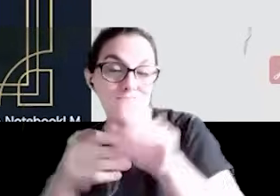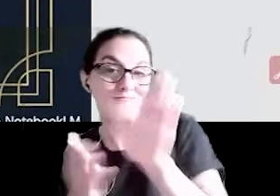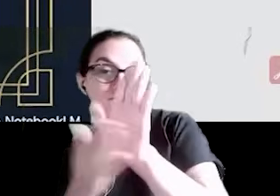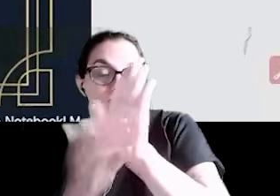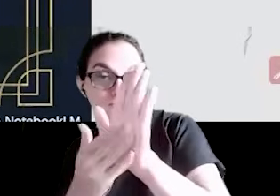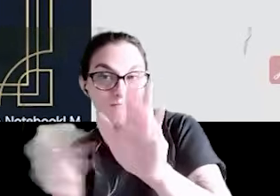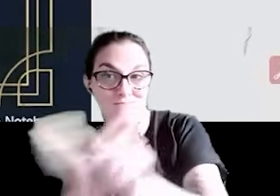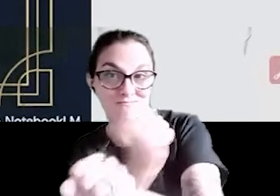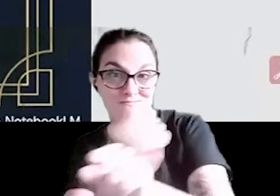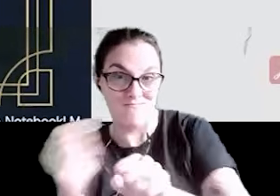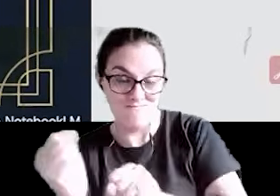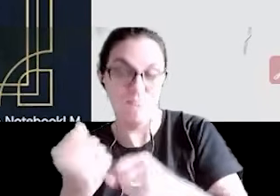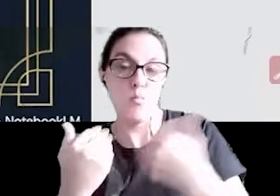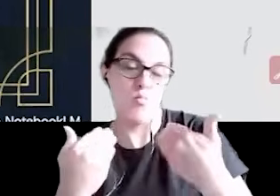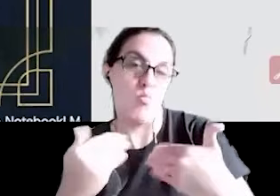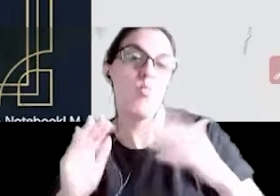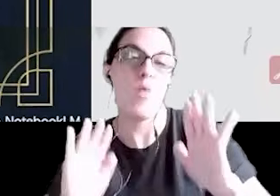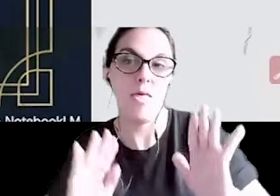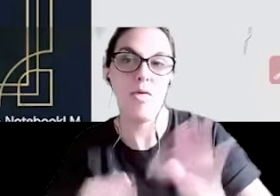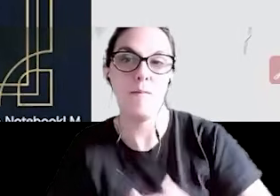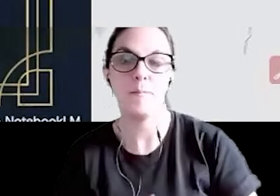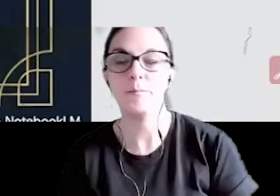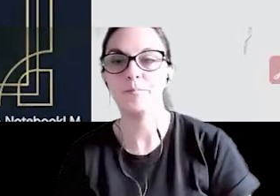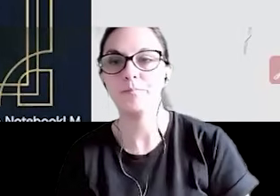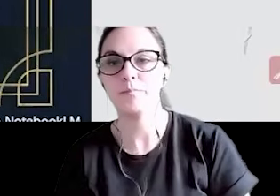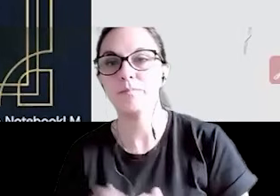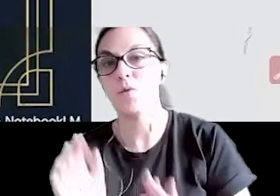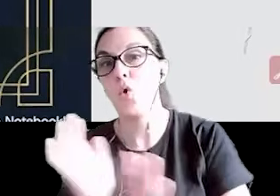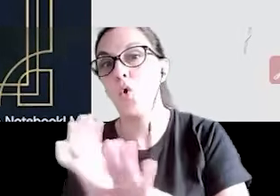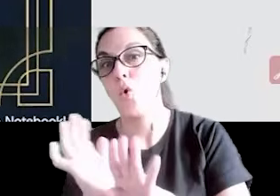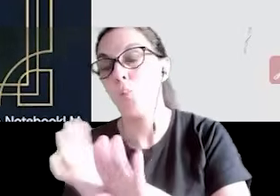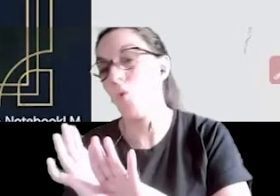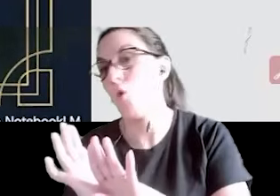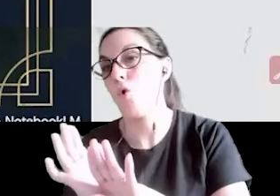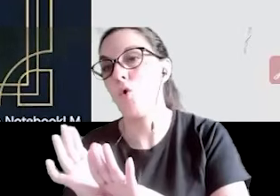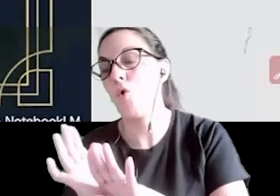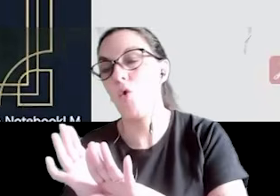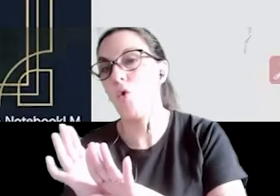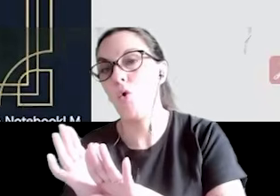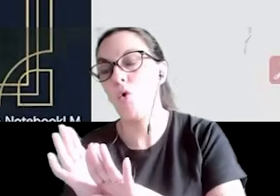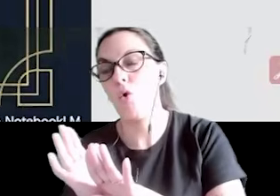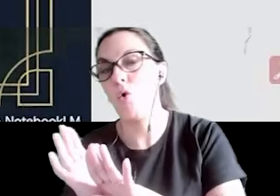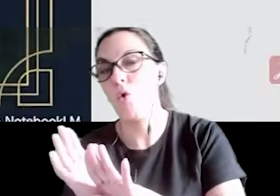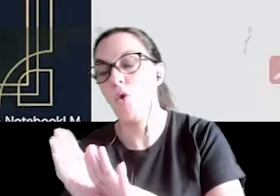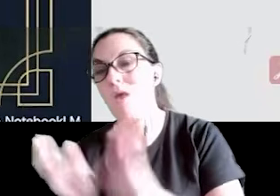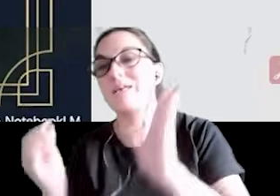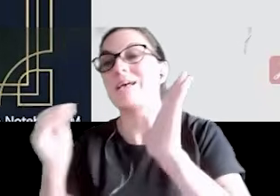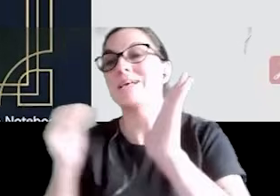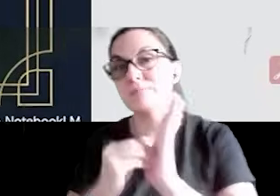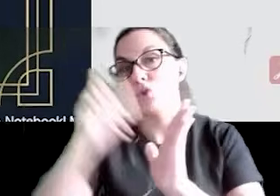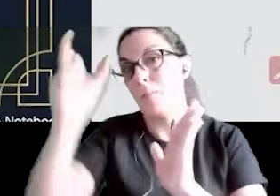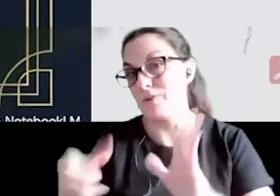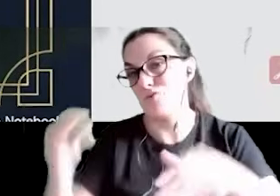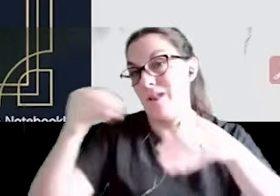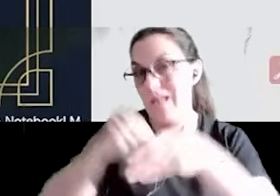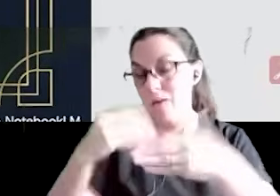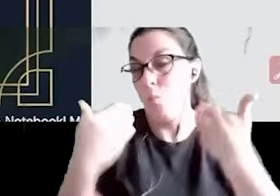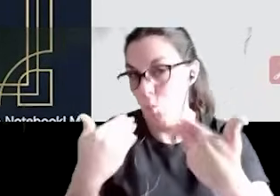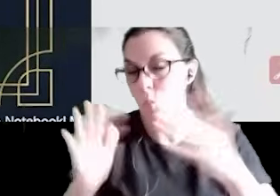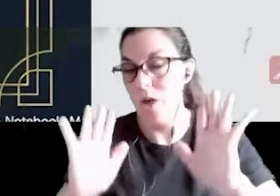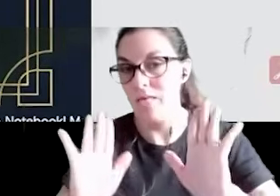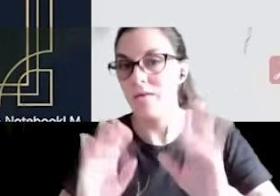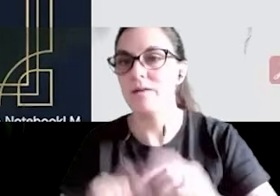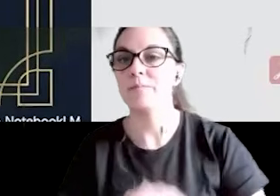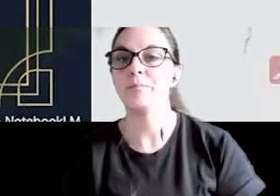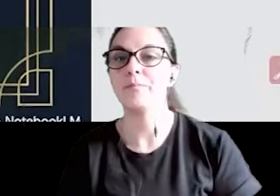esta constancia digital de adhesión. Cuando uno ingresa a la constancia de inscripción del contribuyente, va a tener dentro de lo